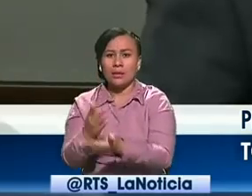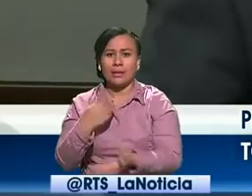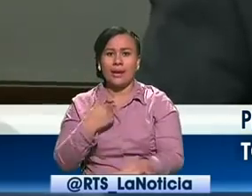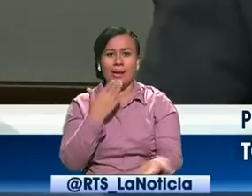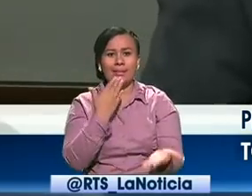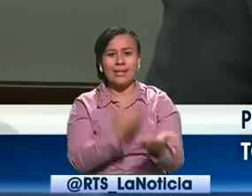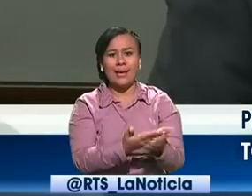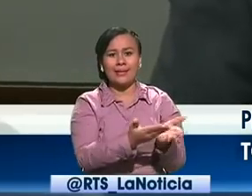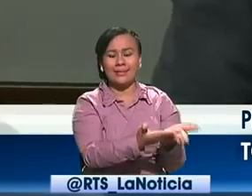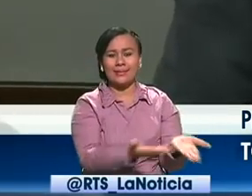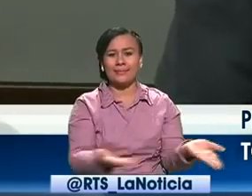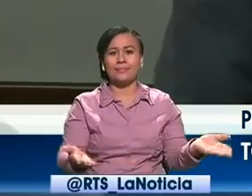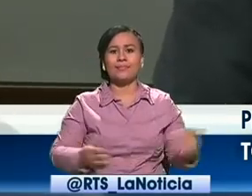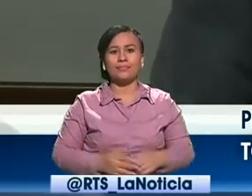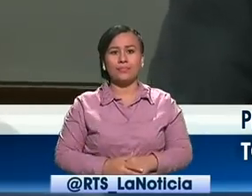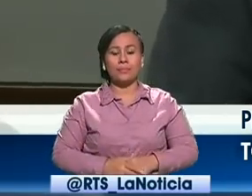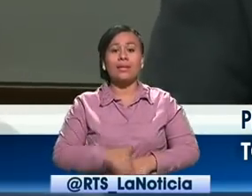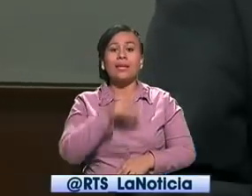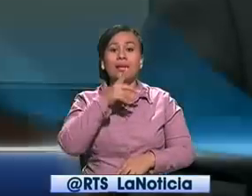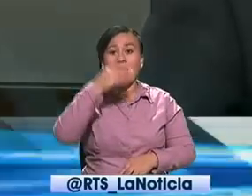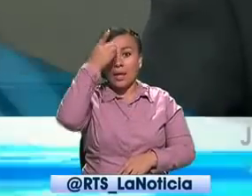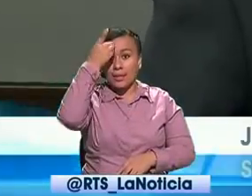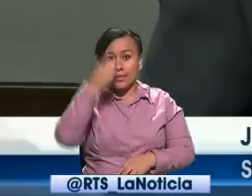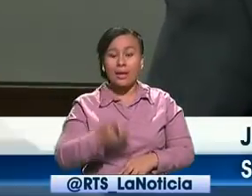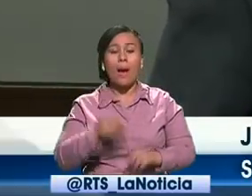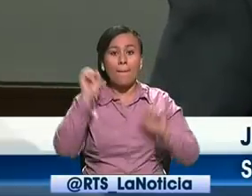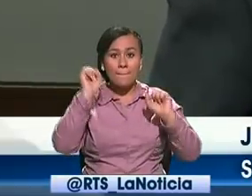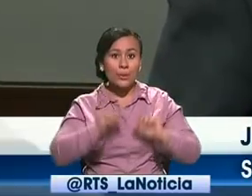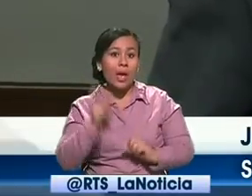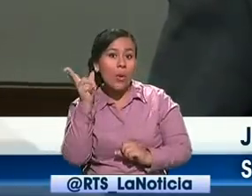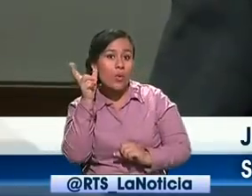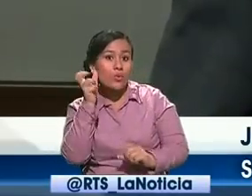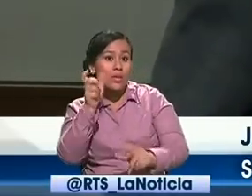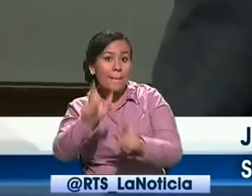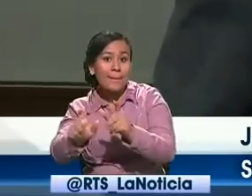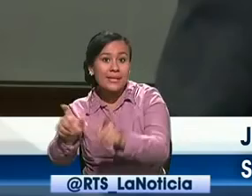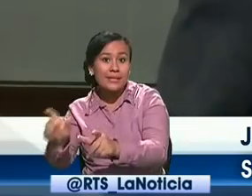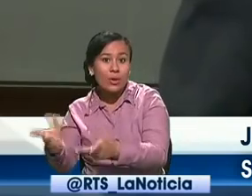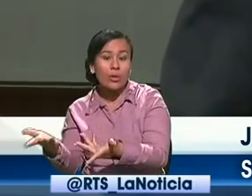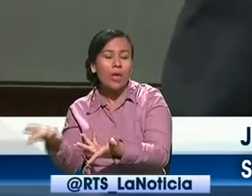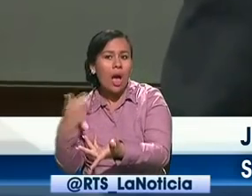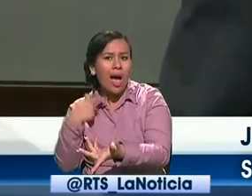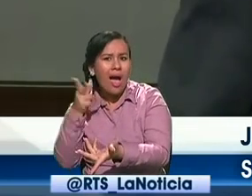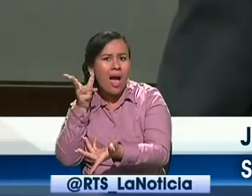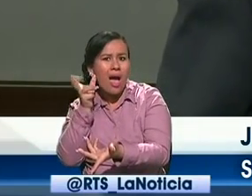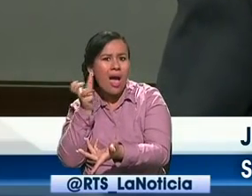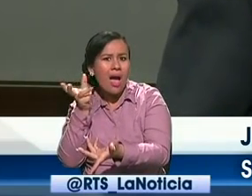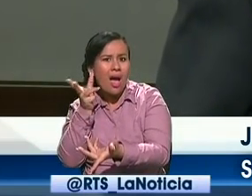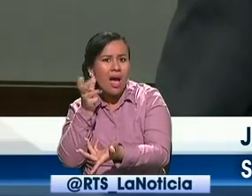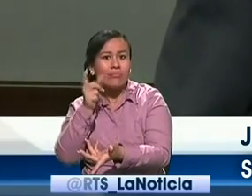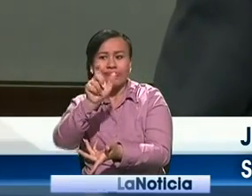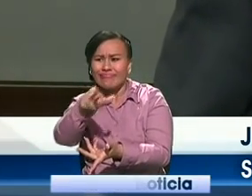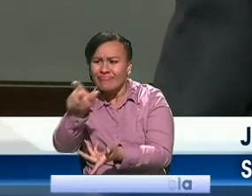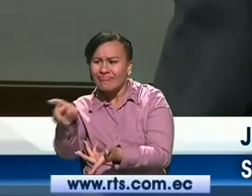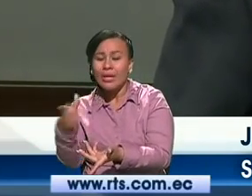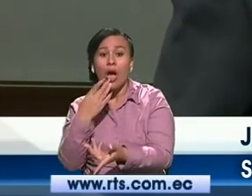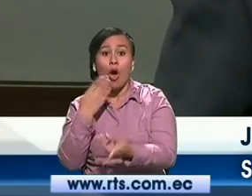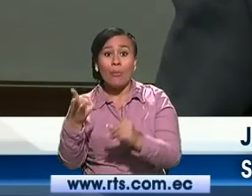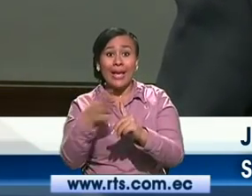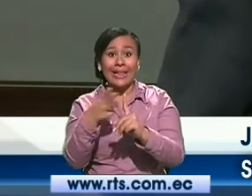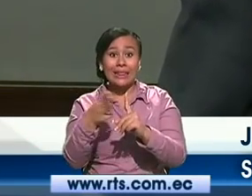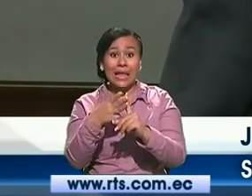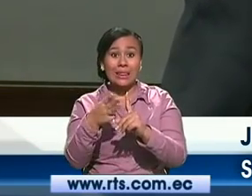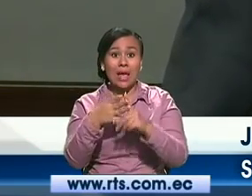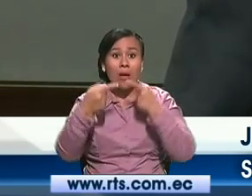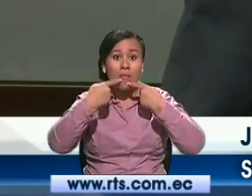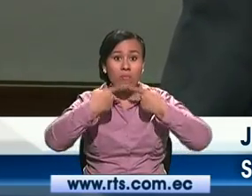presidencial. El presidente toma las decisiones escuchando lo que la gente tiene por decir. Sin duda las redes son uno de los elementos, de ninguna manera